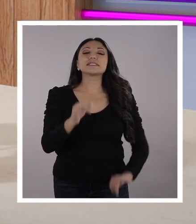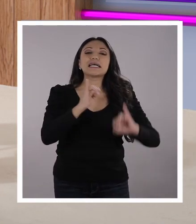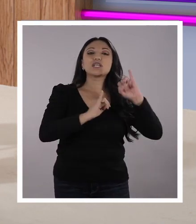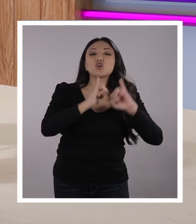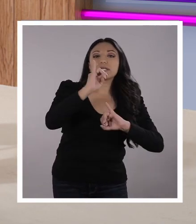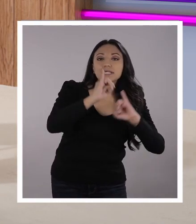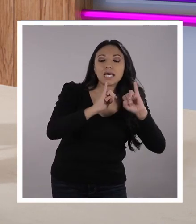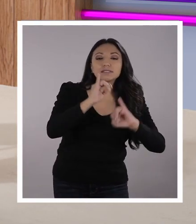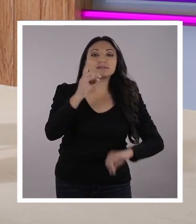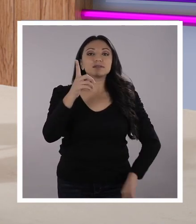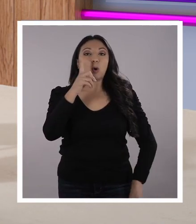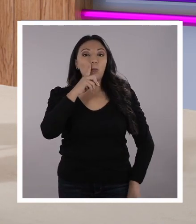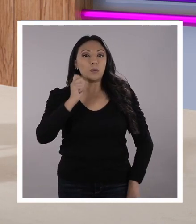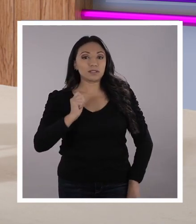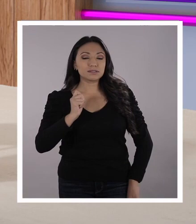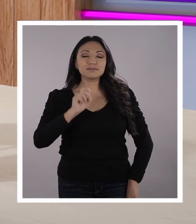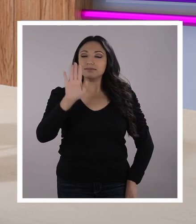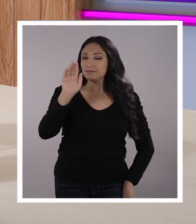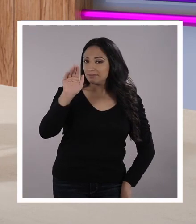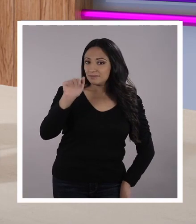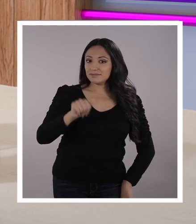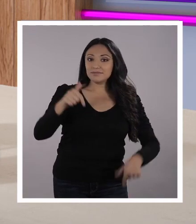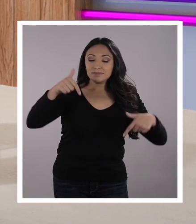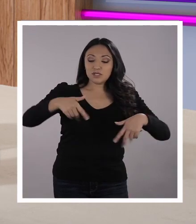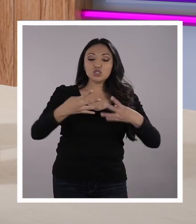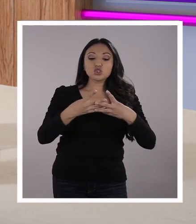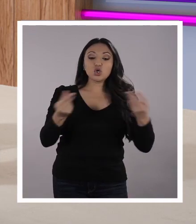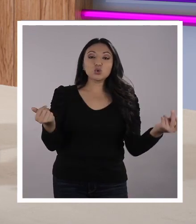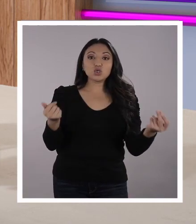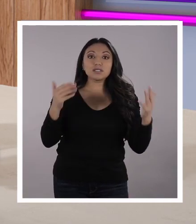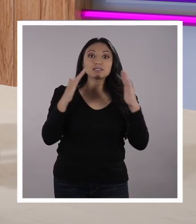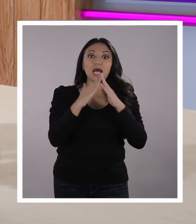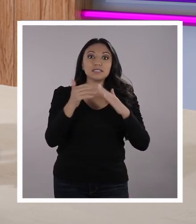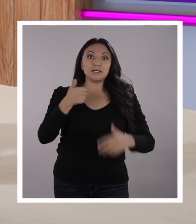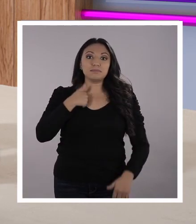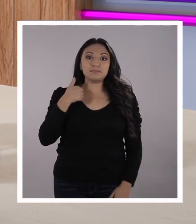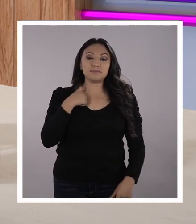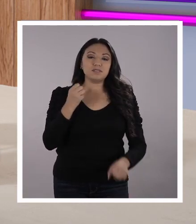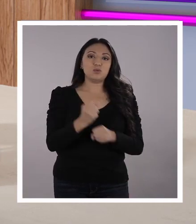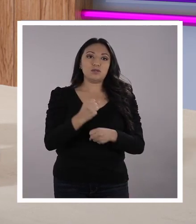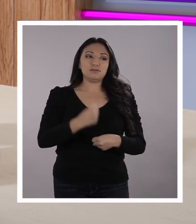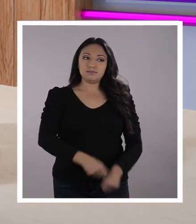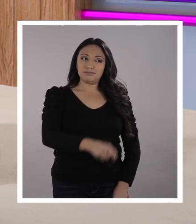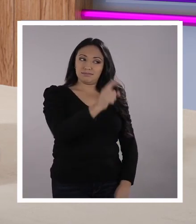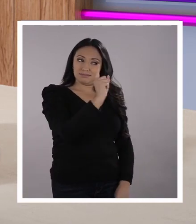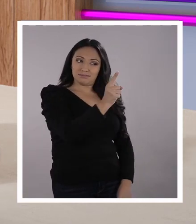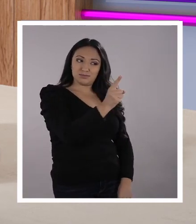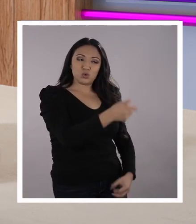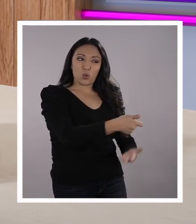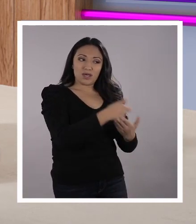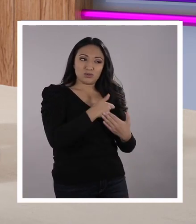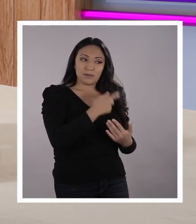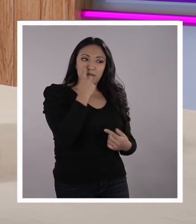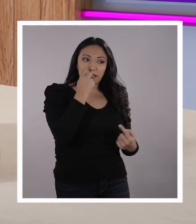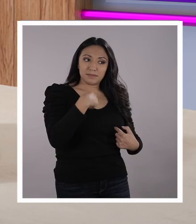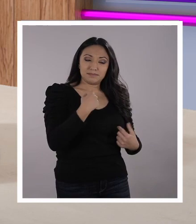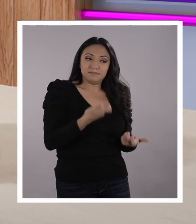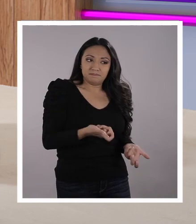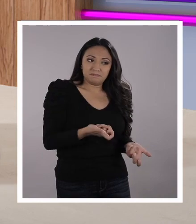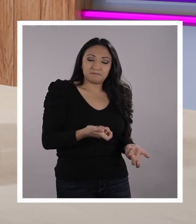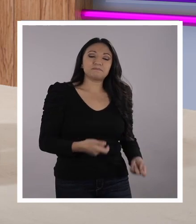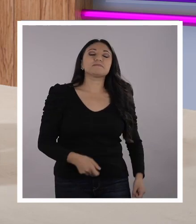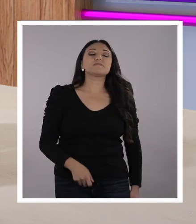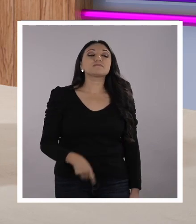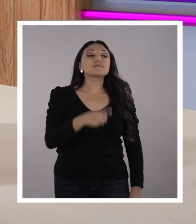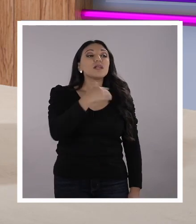estamos en la semana de proponer soluciones caseras. Exactamente, yo sabía que el programa de hoy era el que necesitaba, yo lo